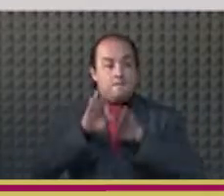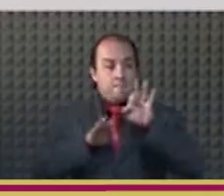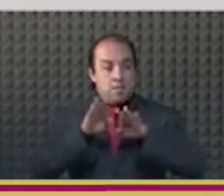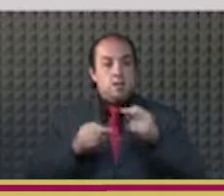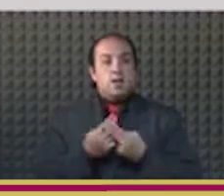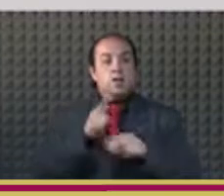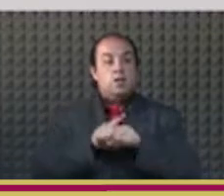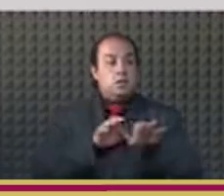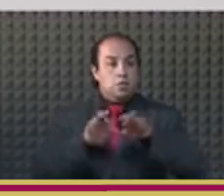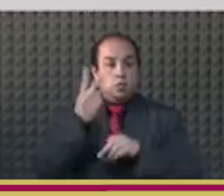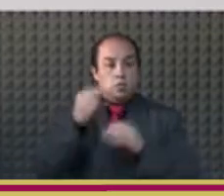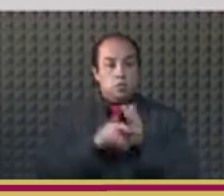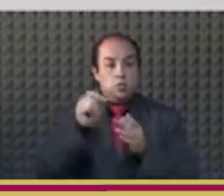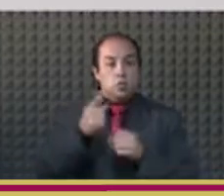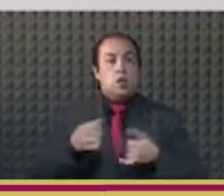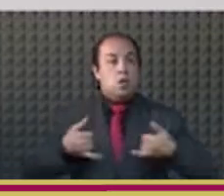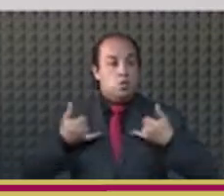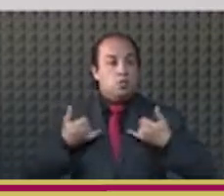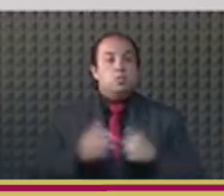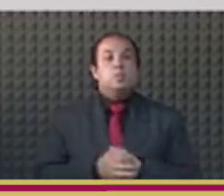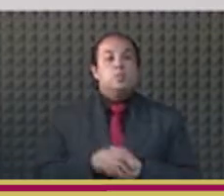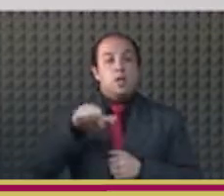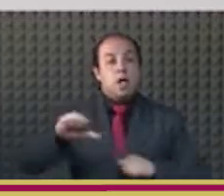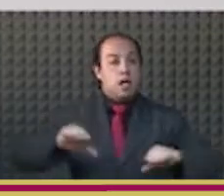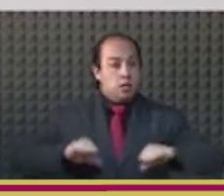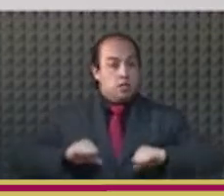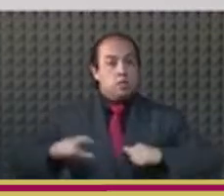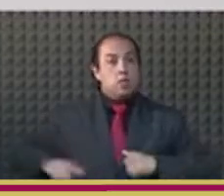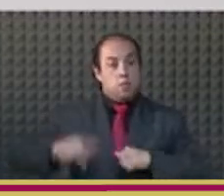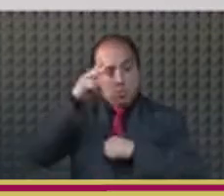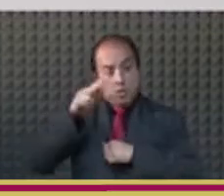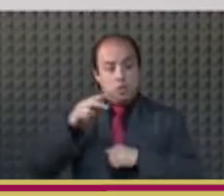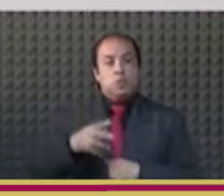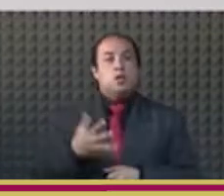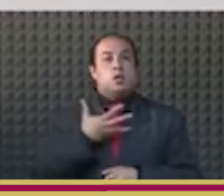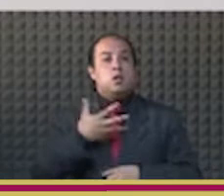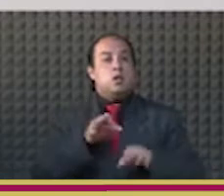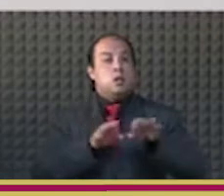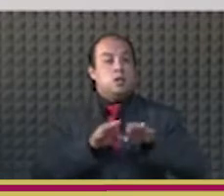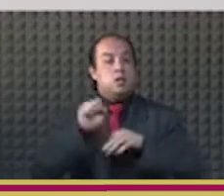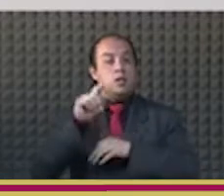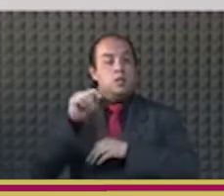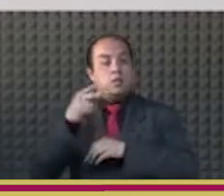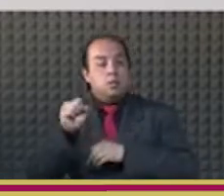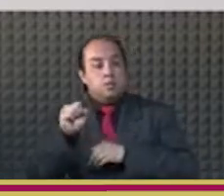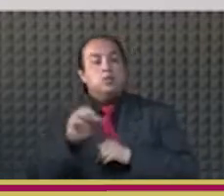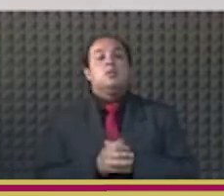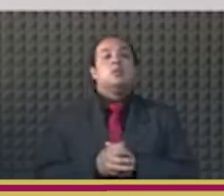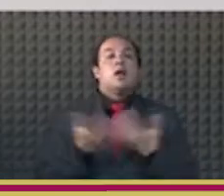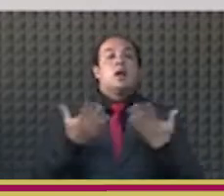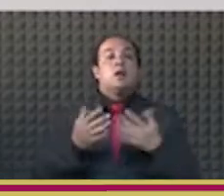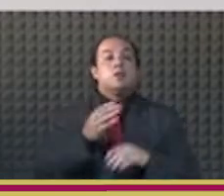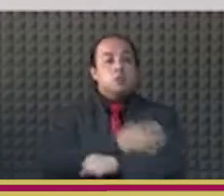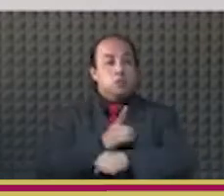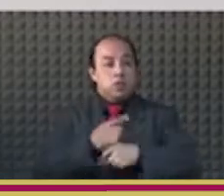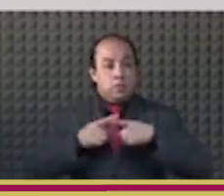pues representa parte de las decididas acciones que el Gobierno de México, a través de la STPS, está realizando en coordinación con